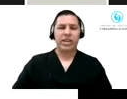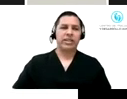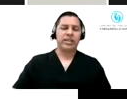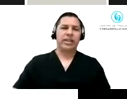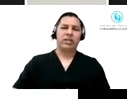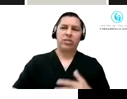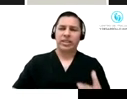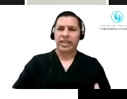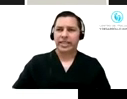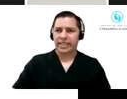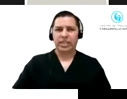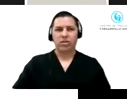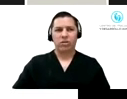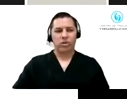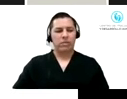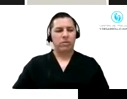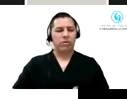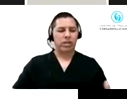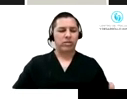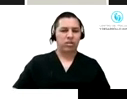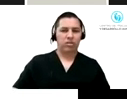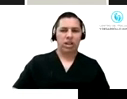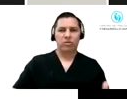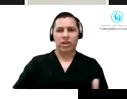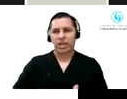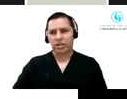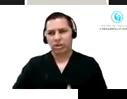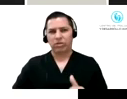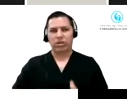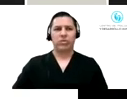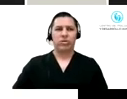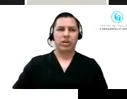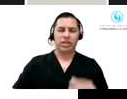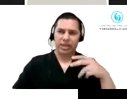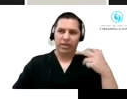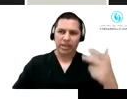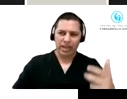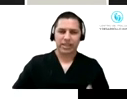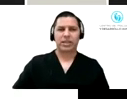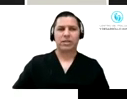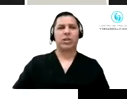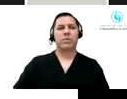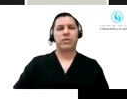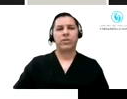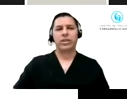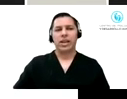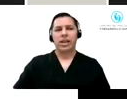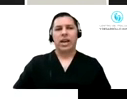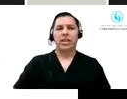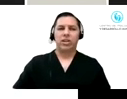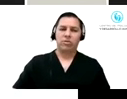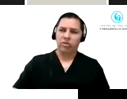reflexiones deberían ser que no sean sexistas, como por ejemplo, esto le toca a las mujeres, esto le toca a los hombres, hay que evitar ese tipo de